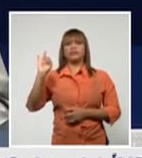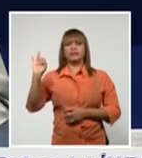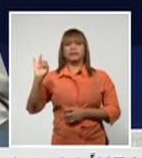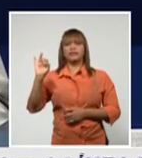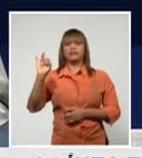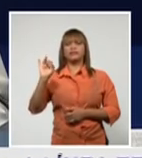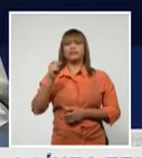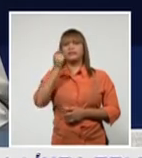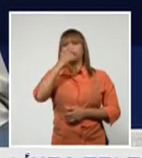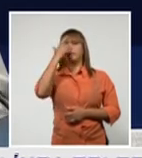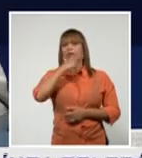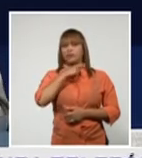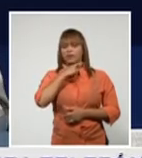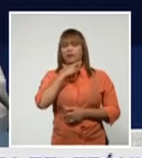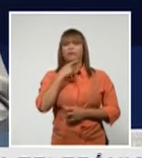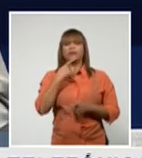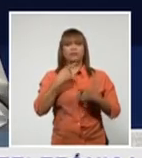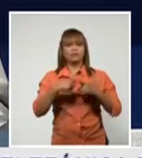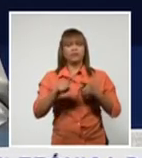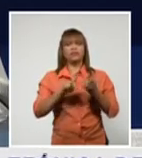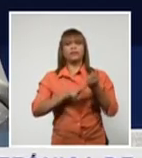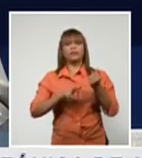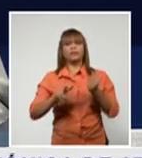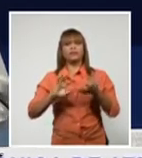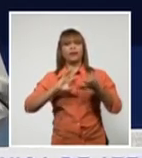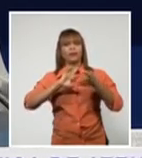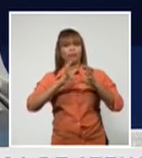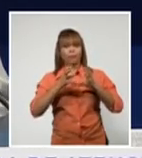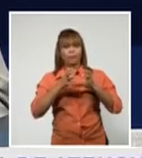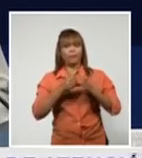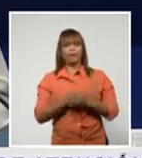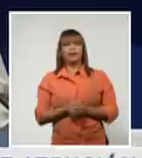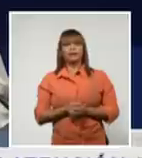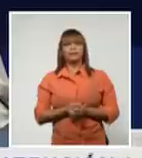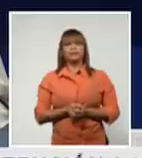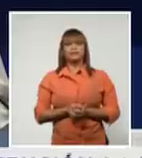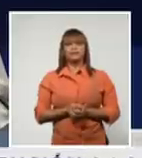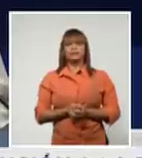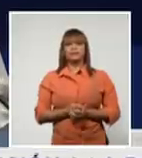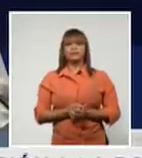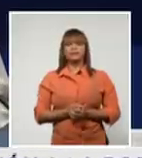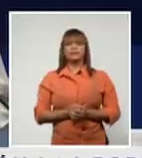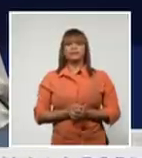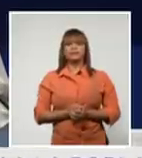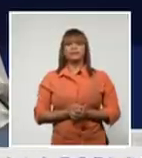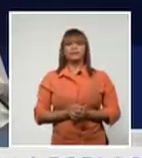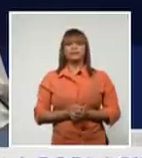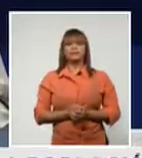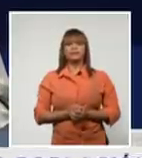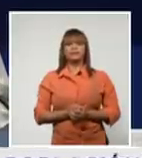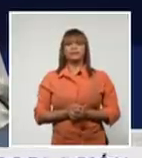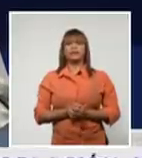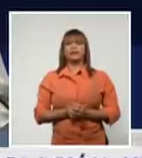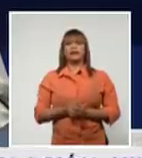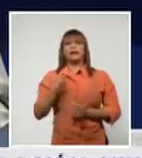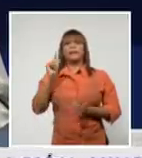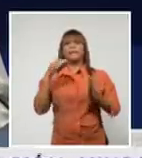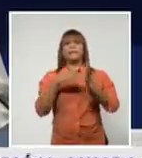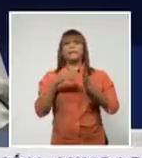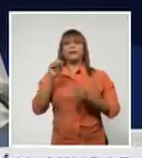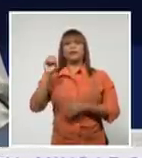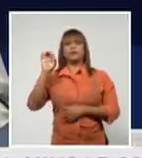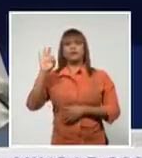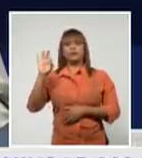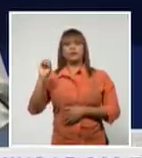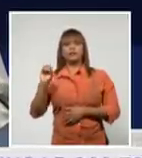la otra provincia que tiene una complejidad que va al control, pero que tiene una complejidad 1080, de